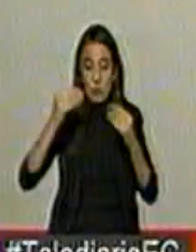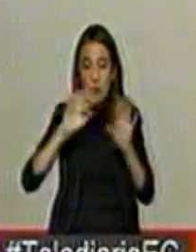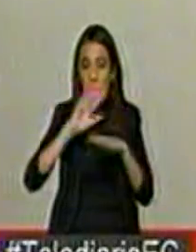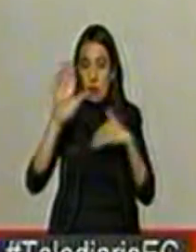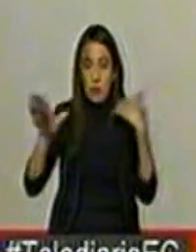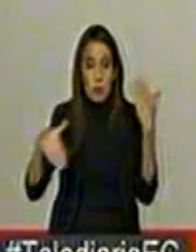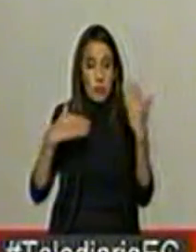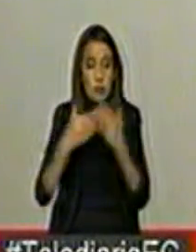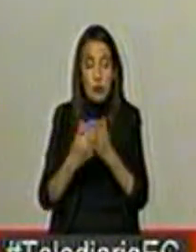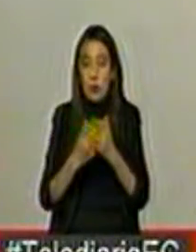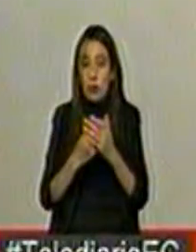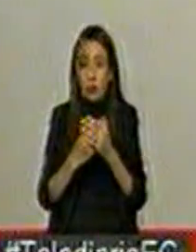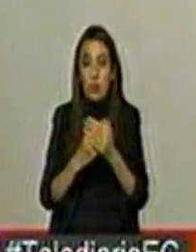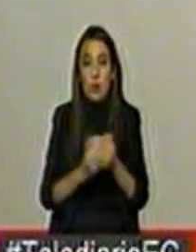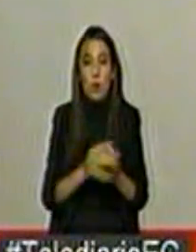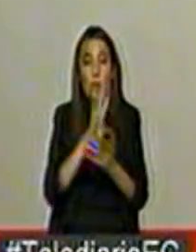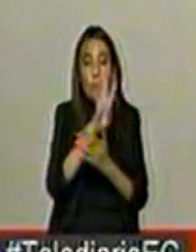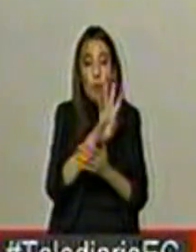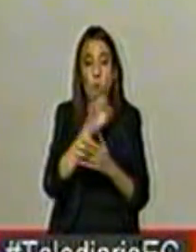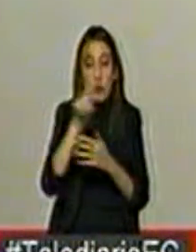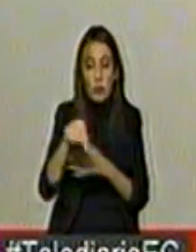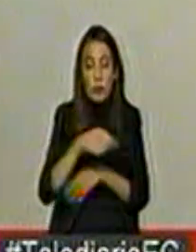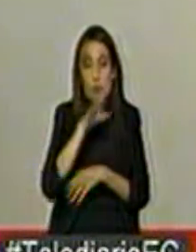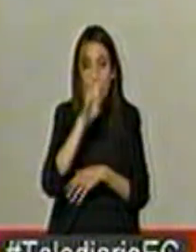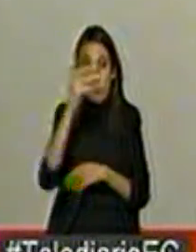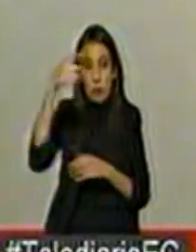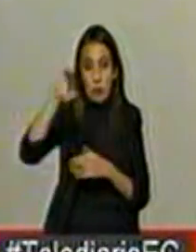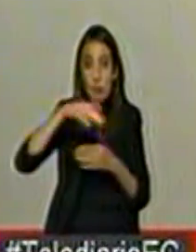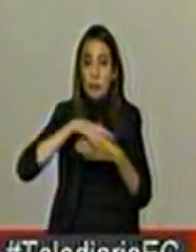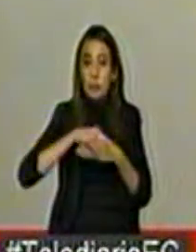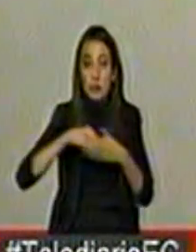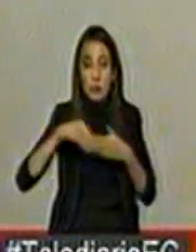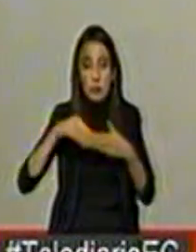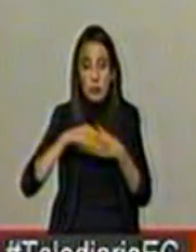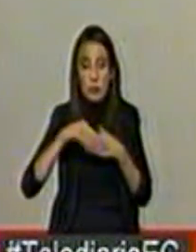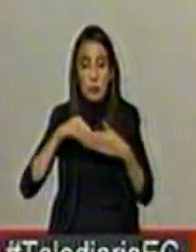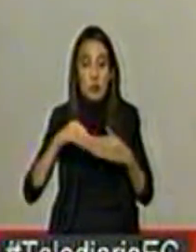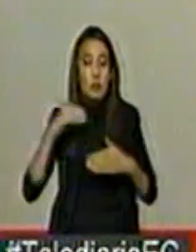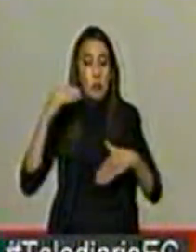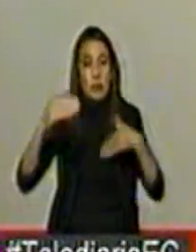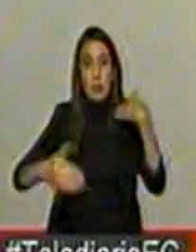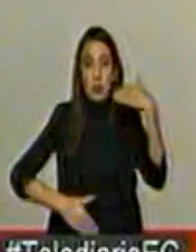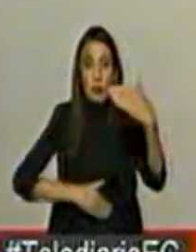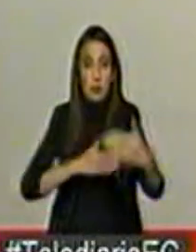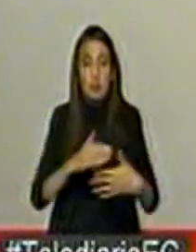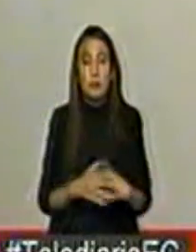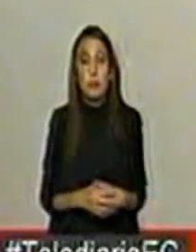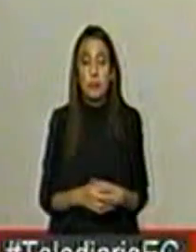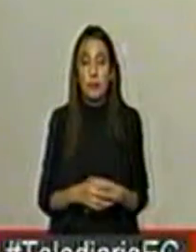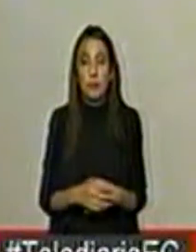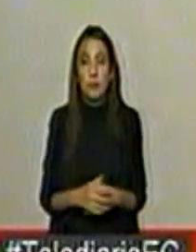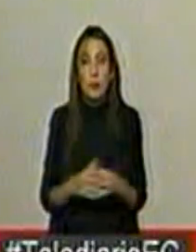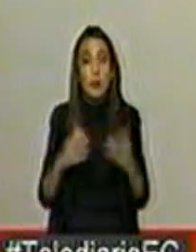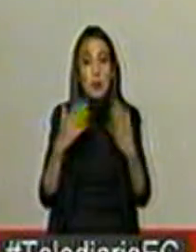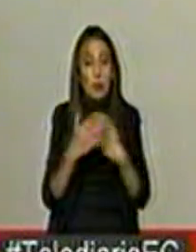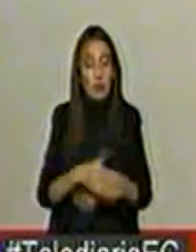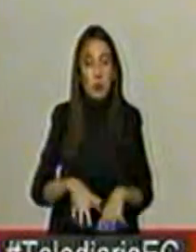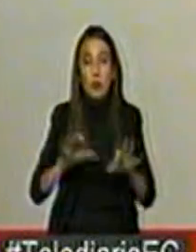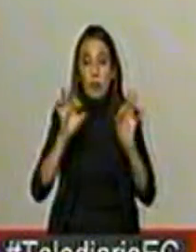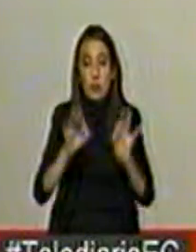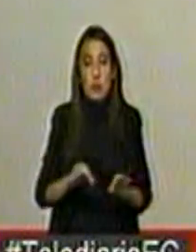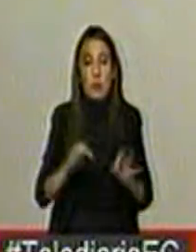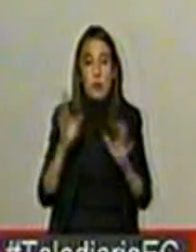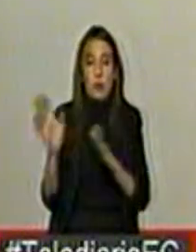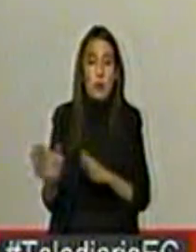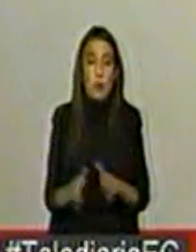reparación integral 4,4 millones de dólares en las sentencias acumuladas. Nuestra preocupación actual